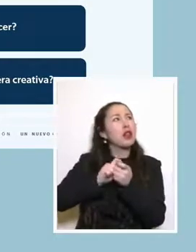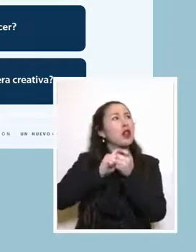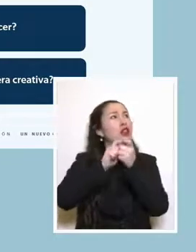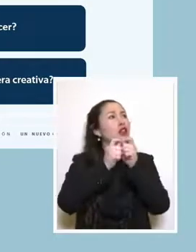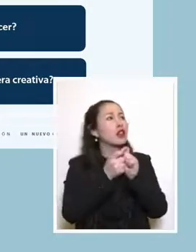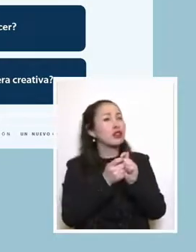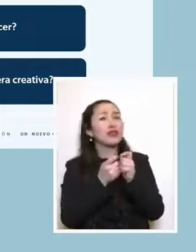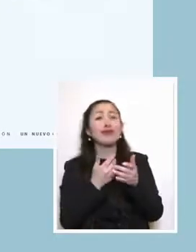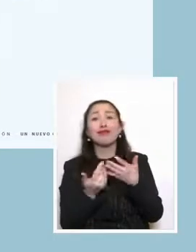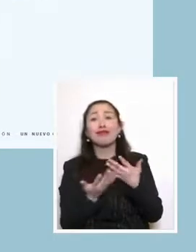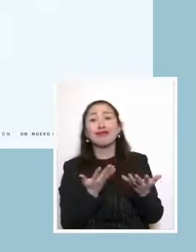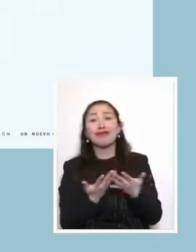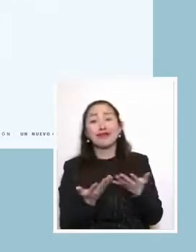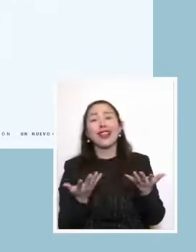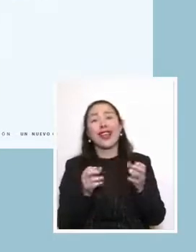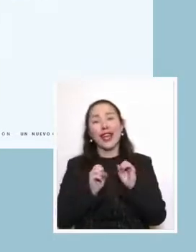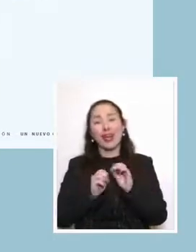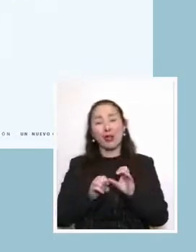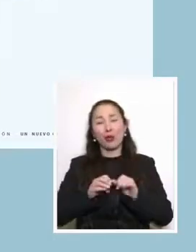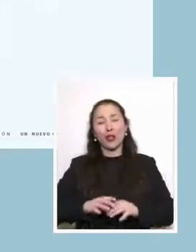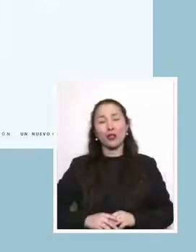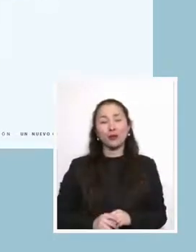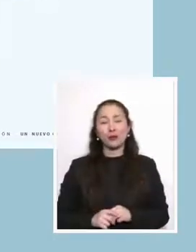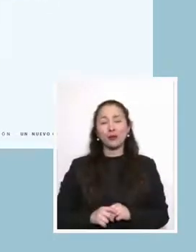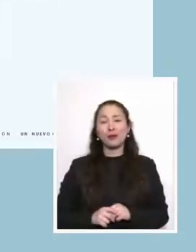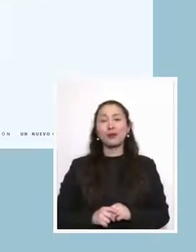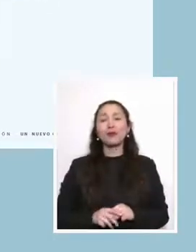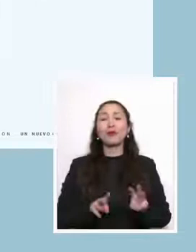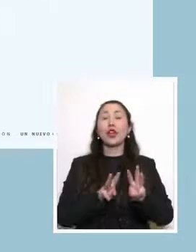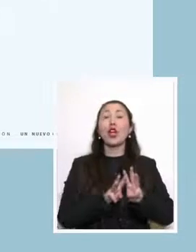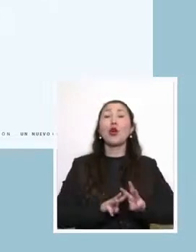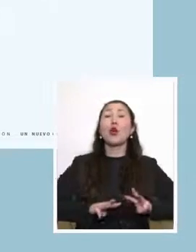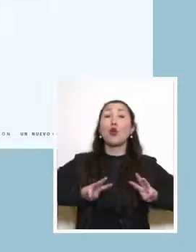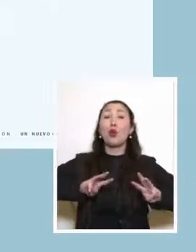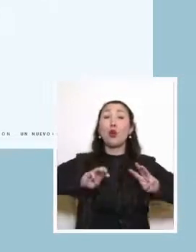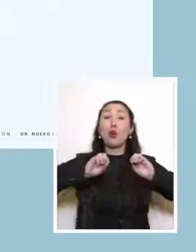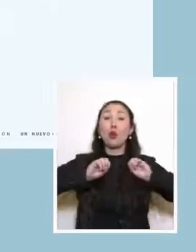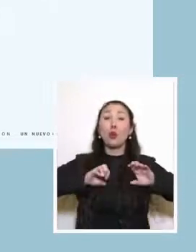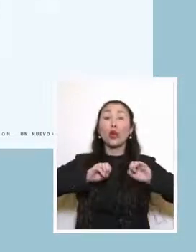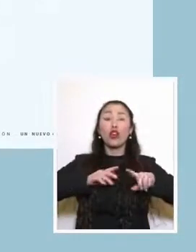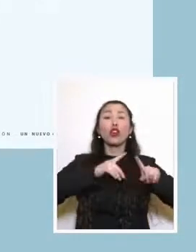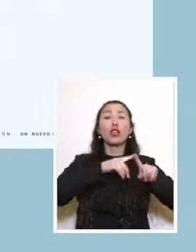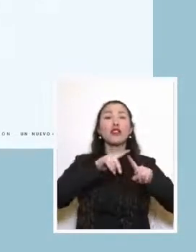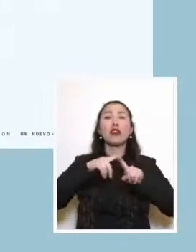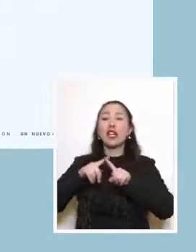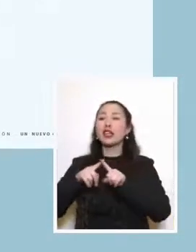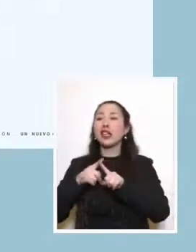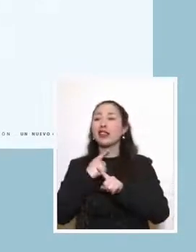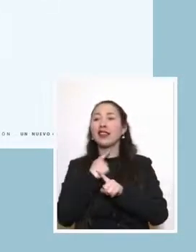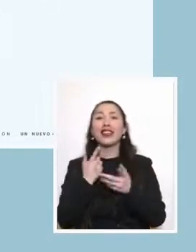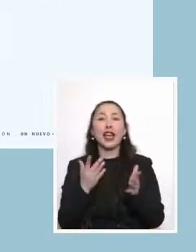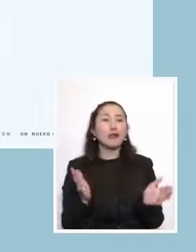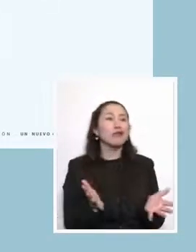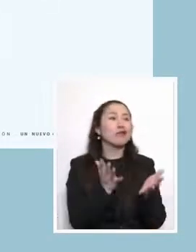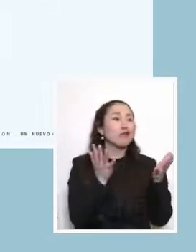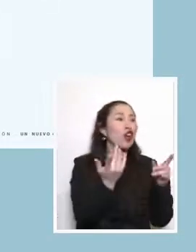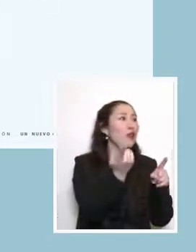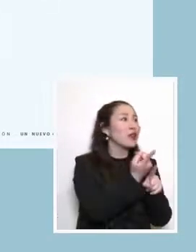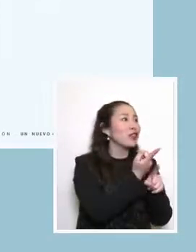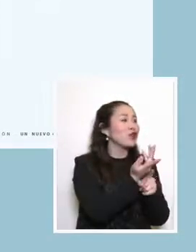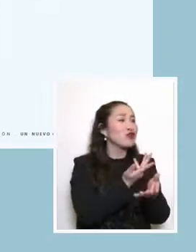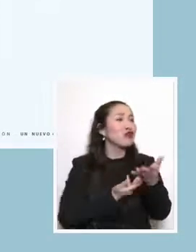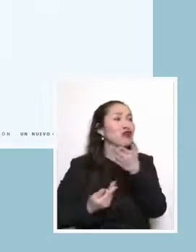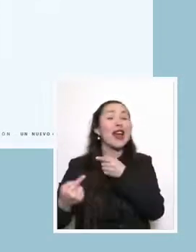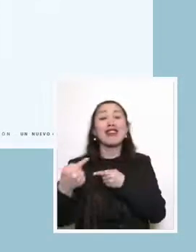la educación. La UNESCO tiene mucho interés en promover conversaciones como esta y debates sobre